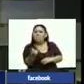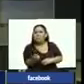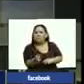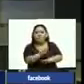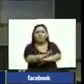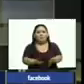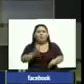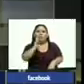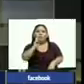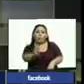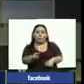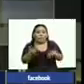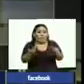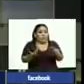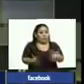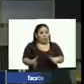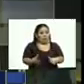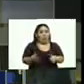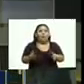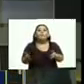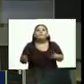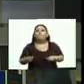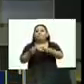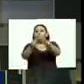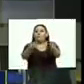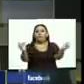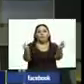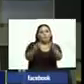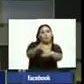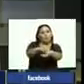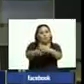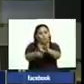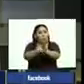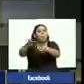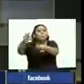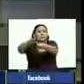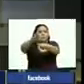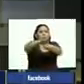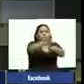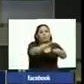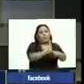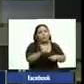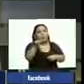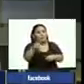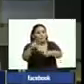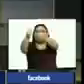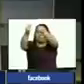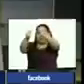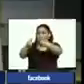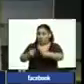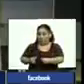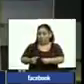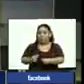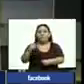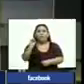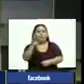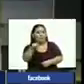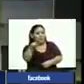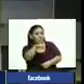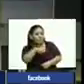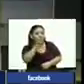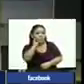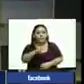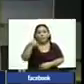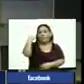jueves ingresaría este dictamen al Pleno y se estaría votando el presupuesto general de la Nación. Es importante destacar que